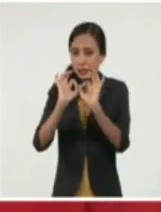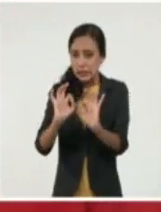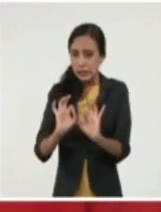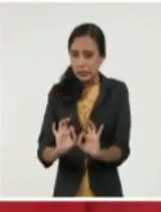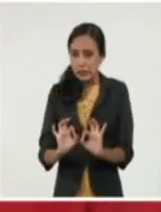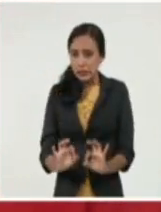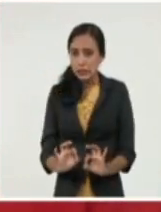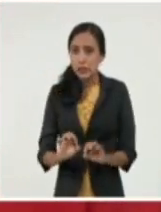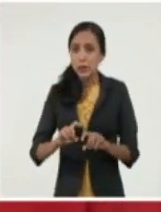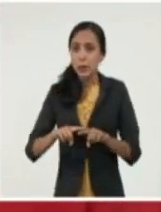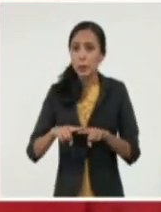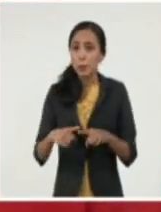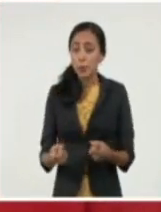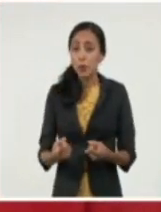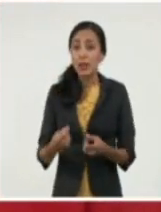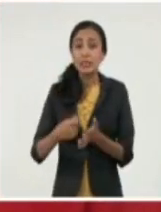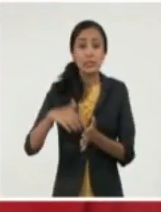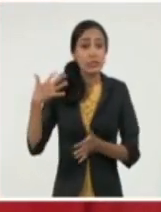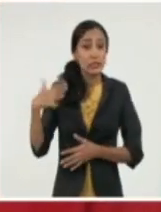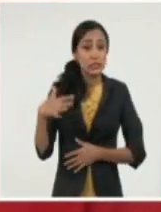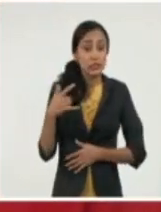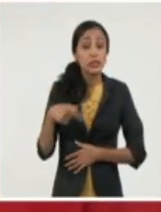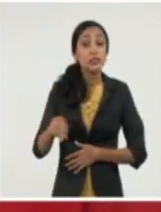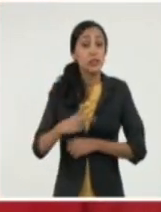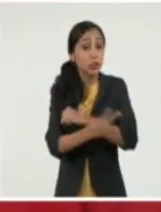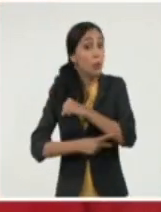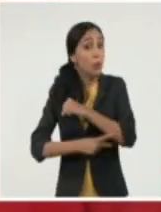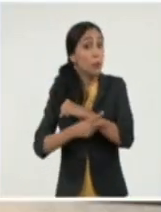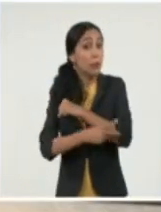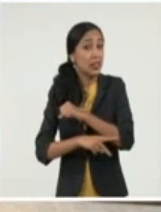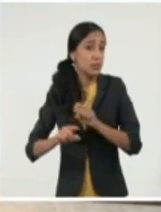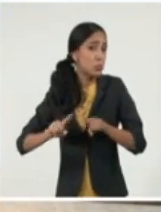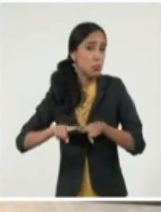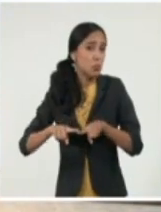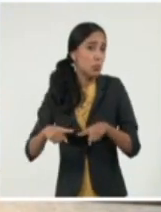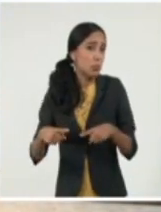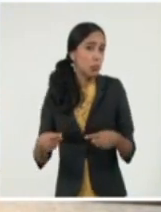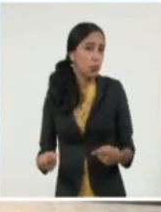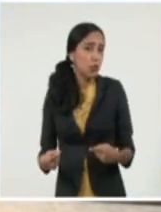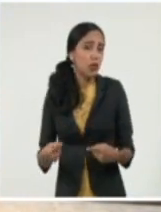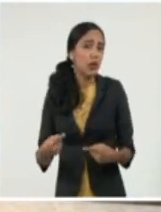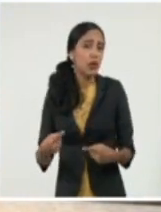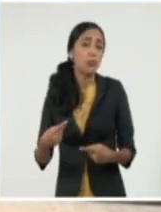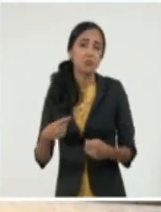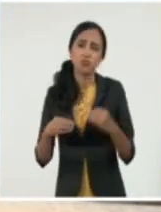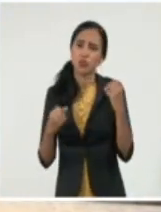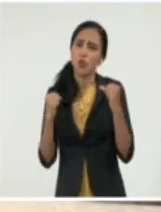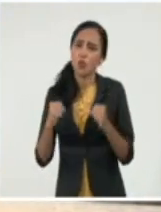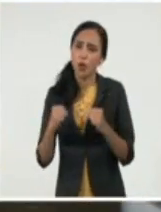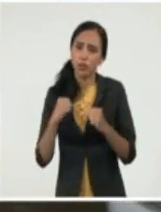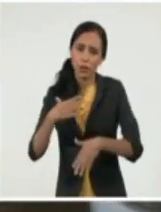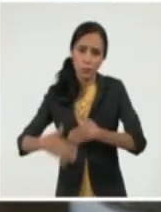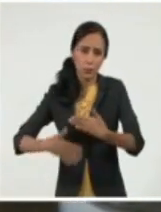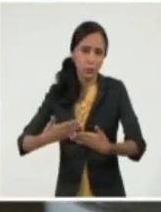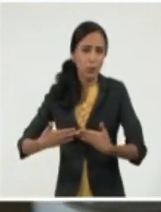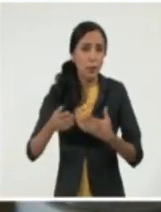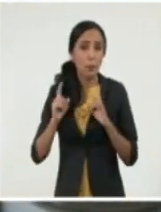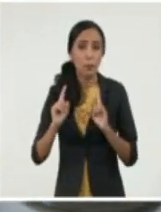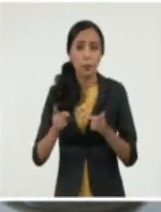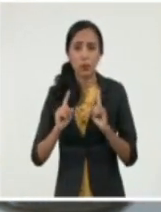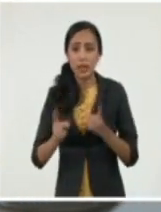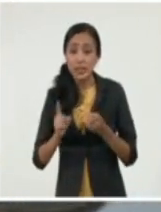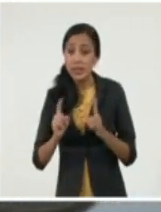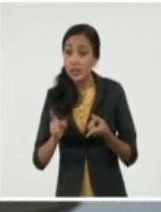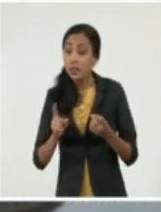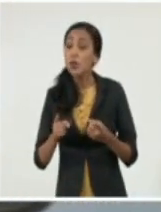de la suba de precios en esos países está muy asociado a una fuerte presión política de